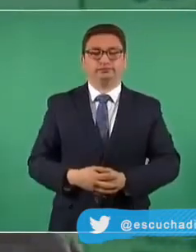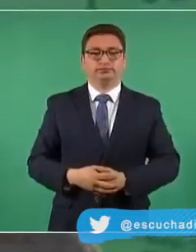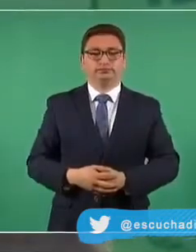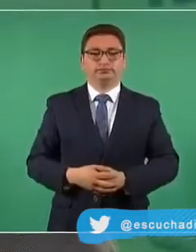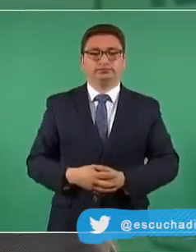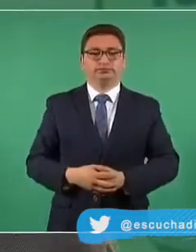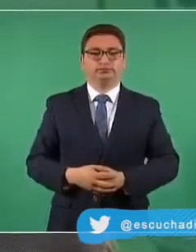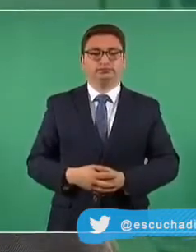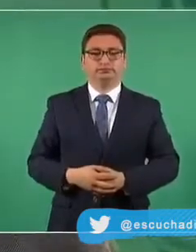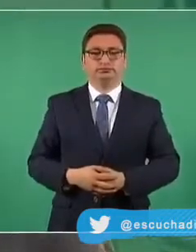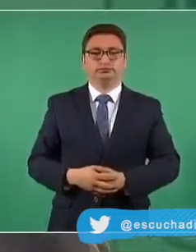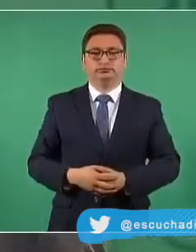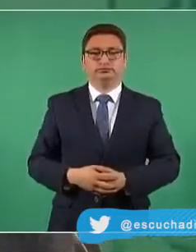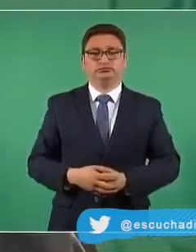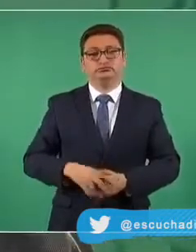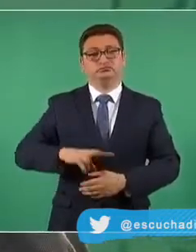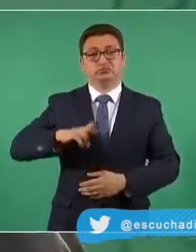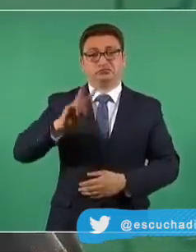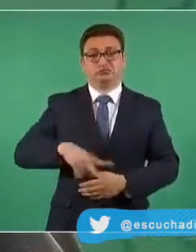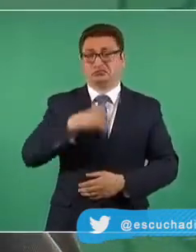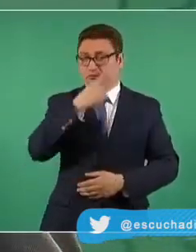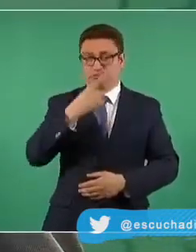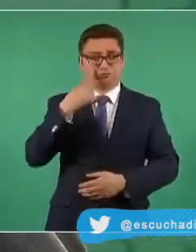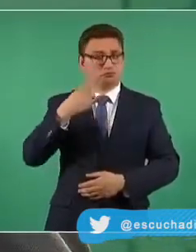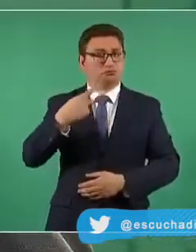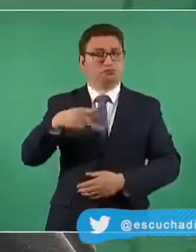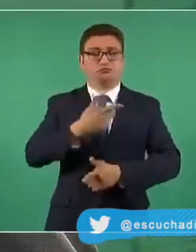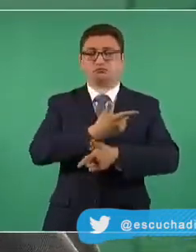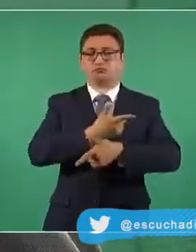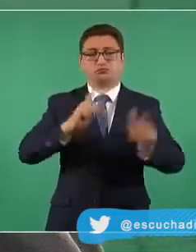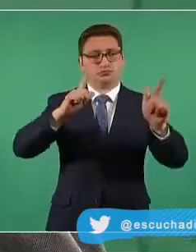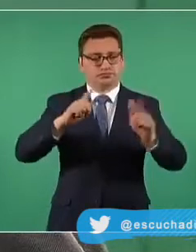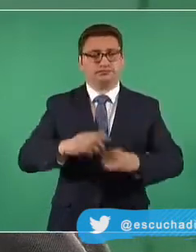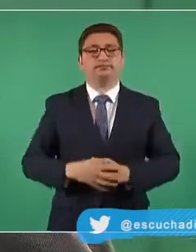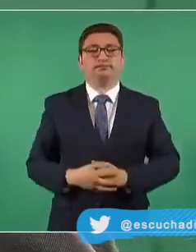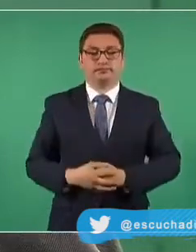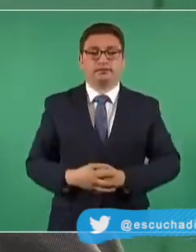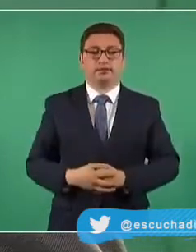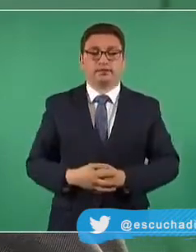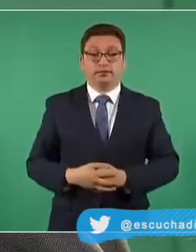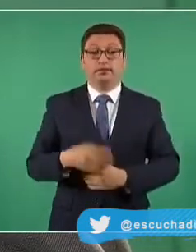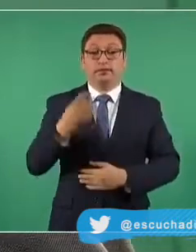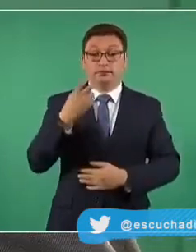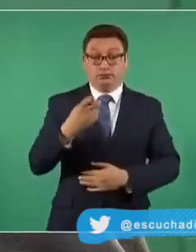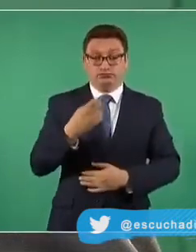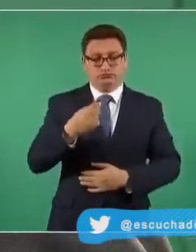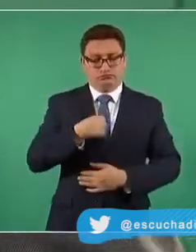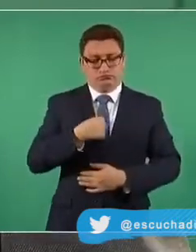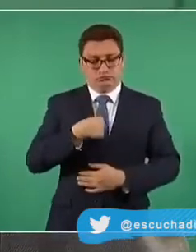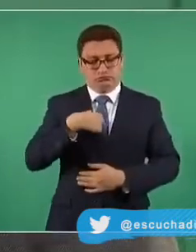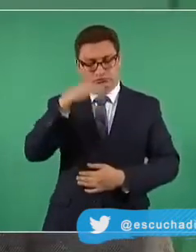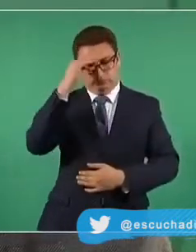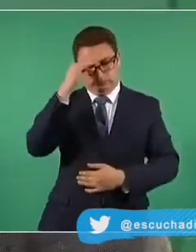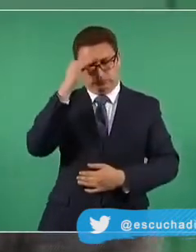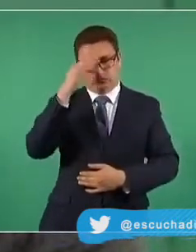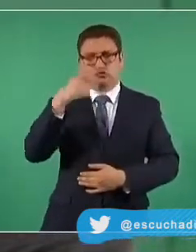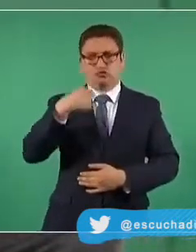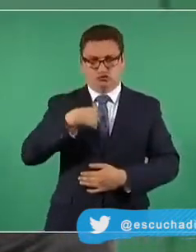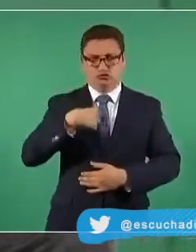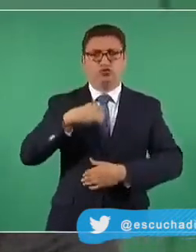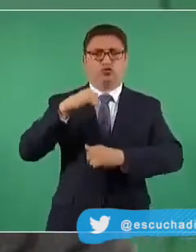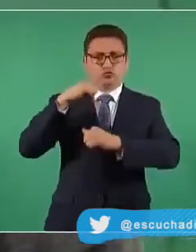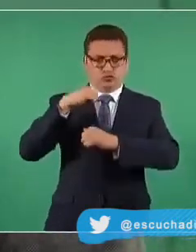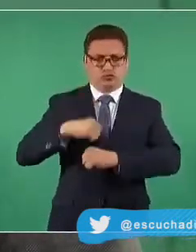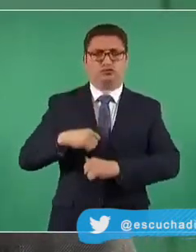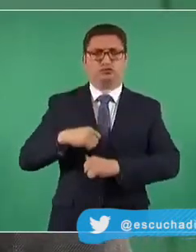de utilizar los recursos del Fondo Monetario Internacional para pagar deuda externa. Esto beneficiará a la hacienda pública al reducir